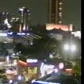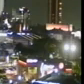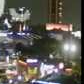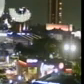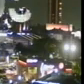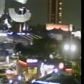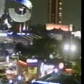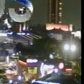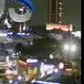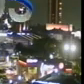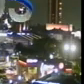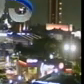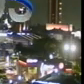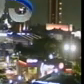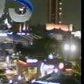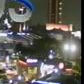Noticiero Hechos